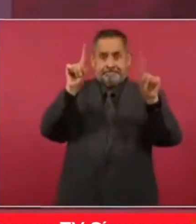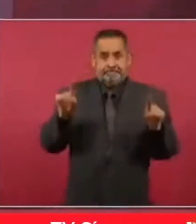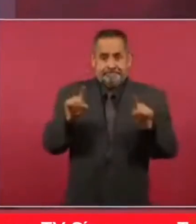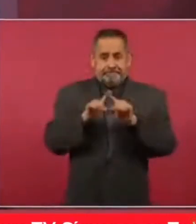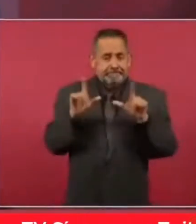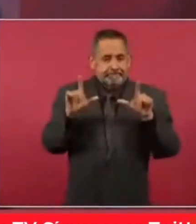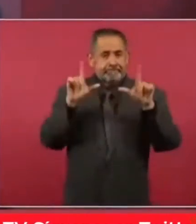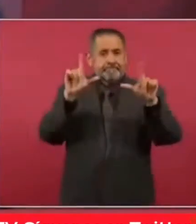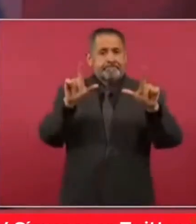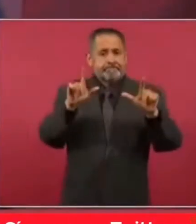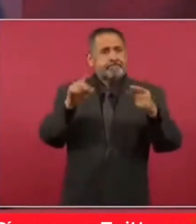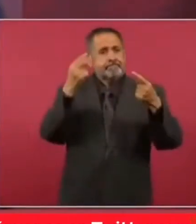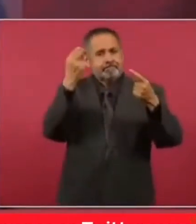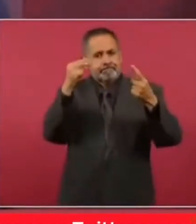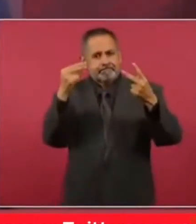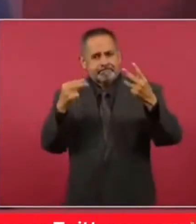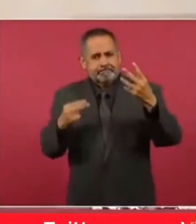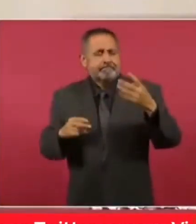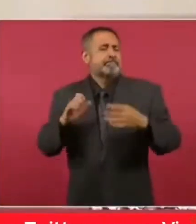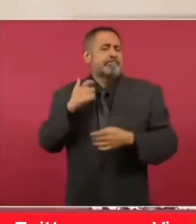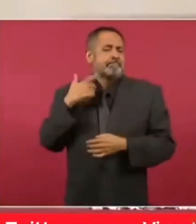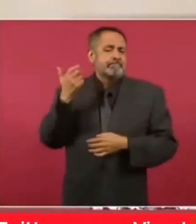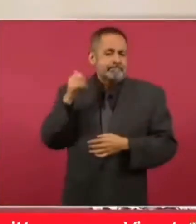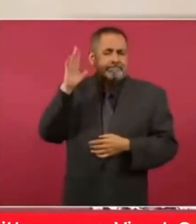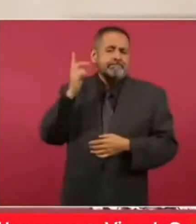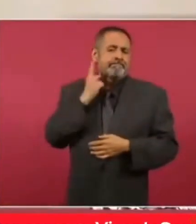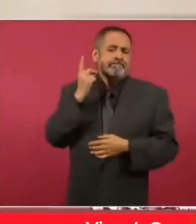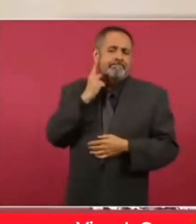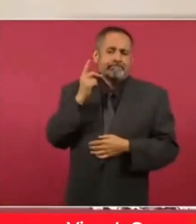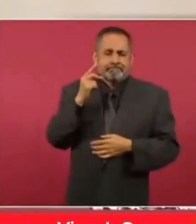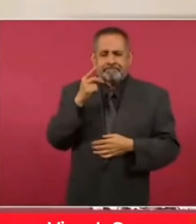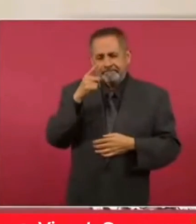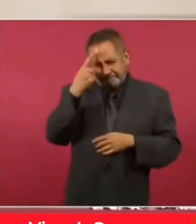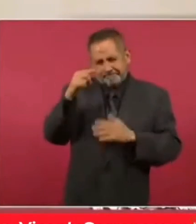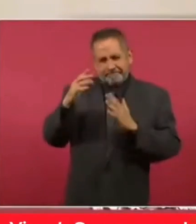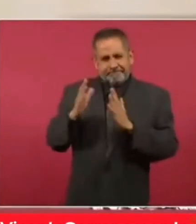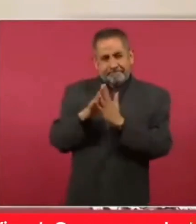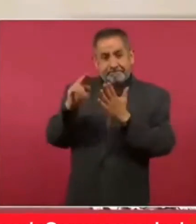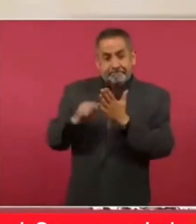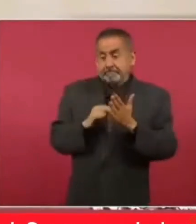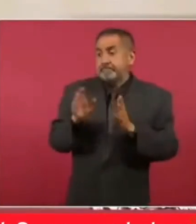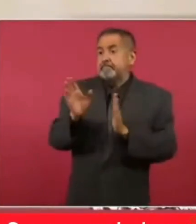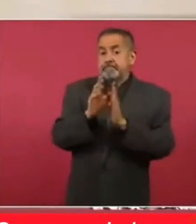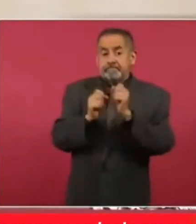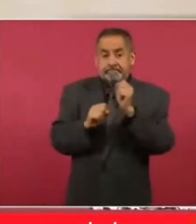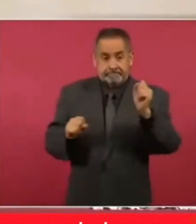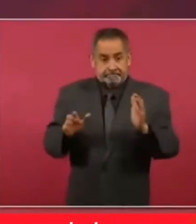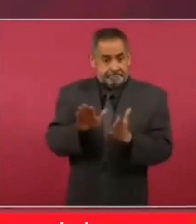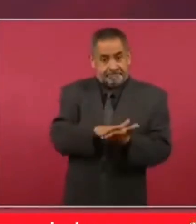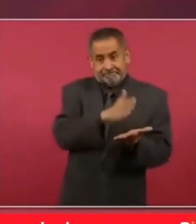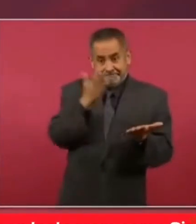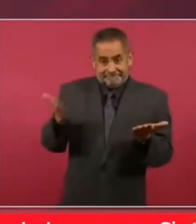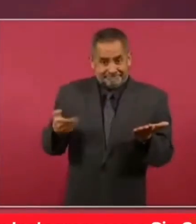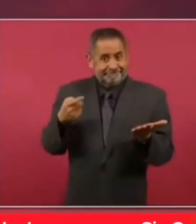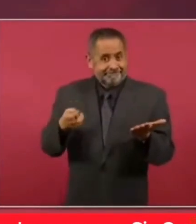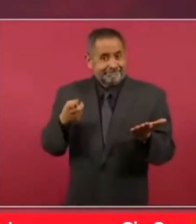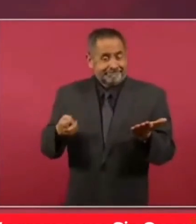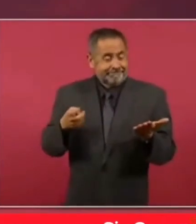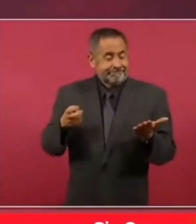de todos los diputados que participaron Porque esa Constitución es